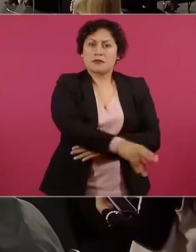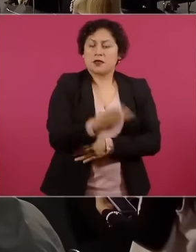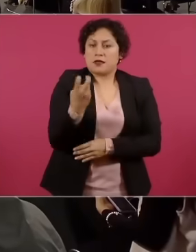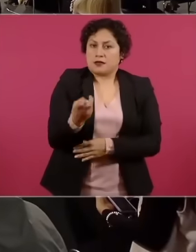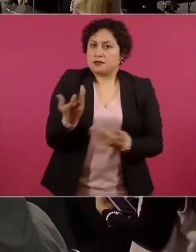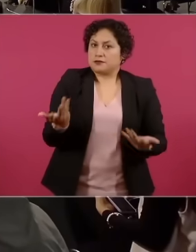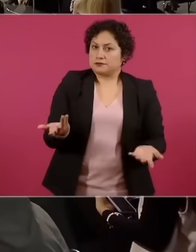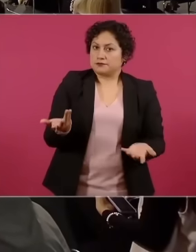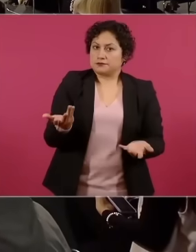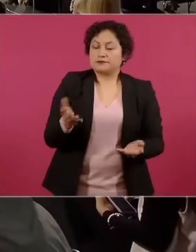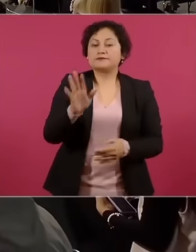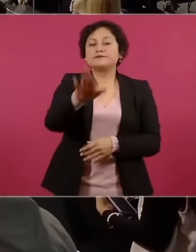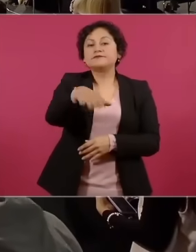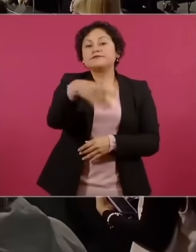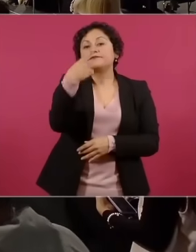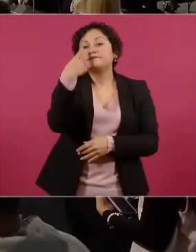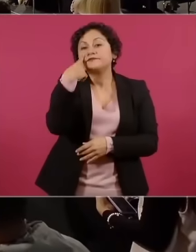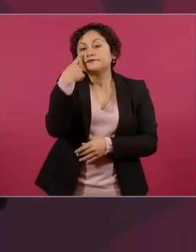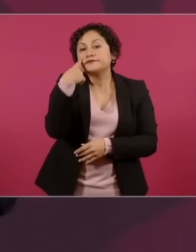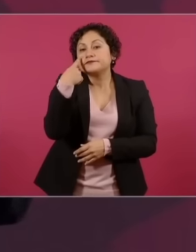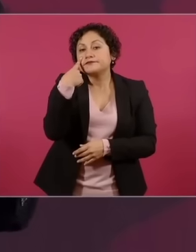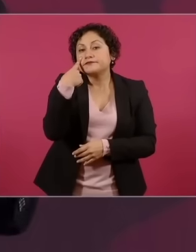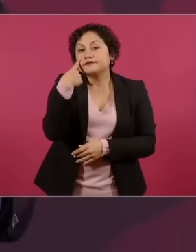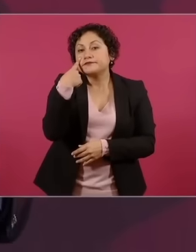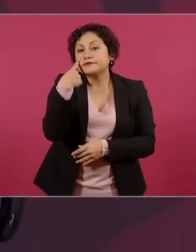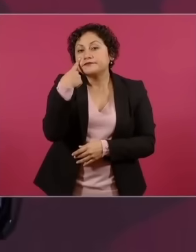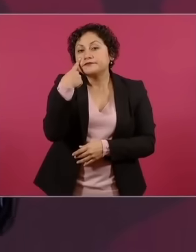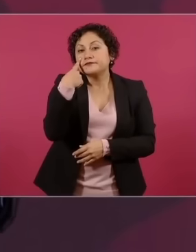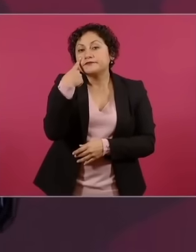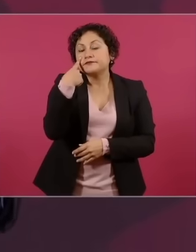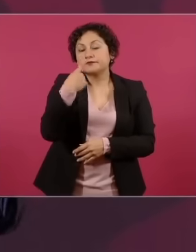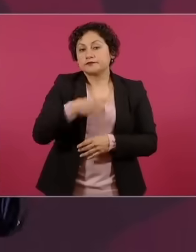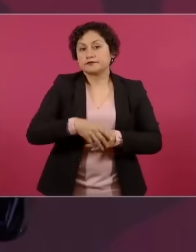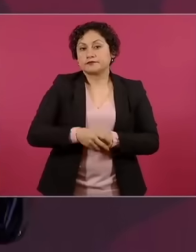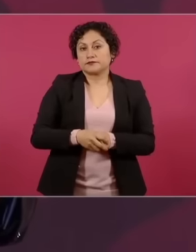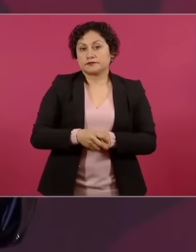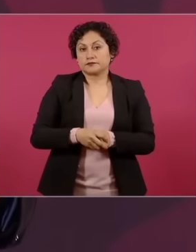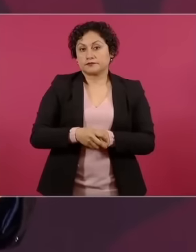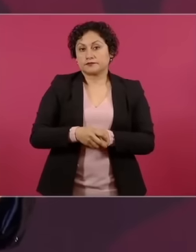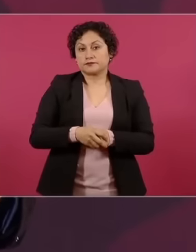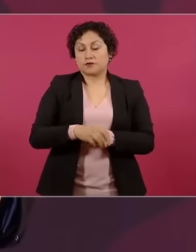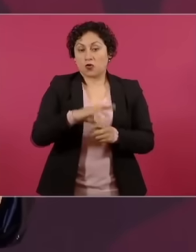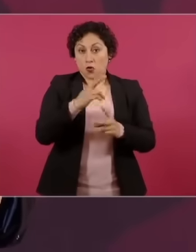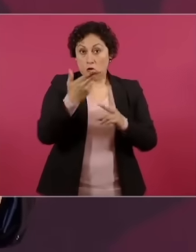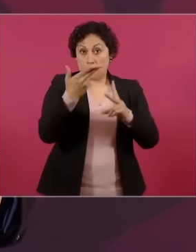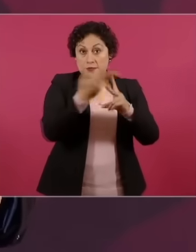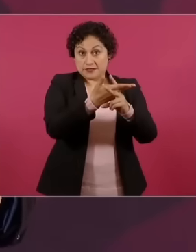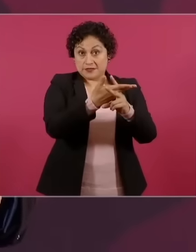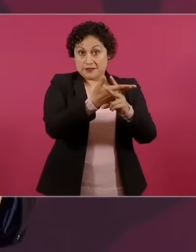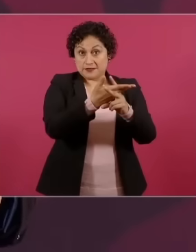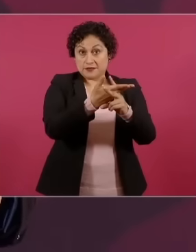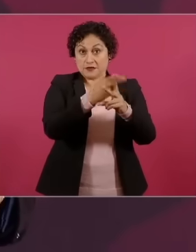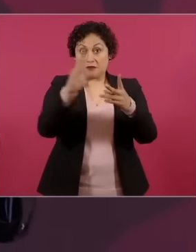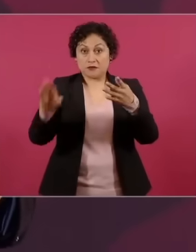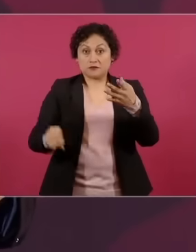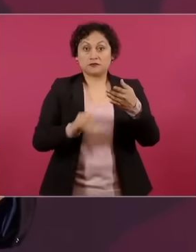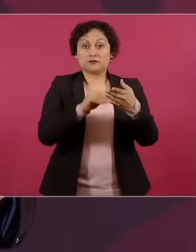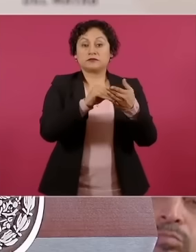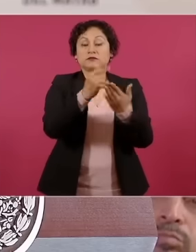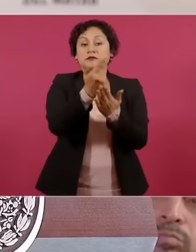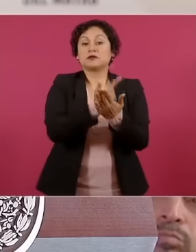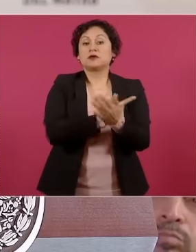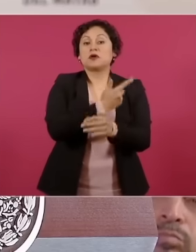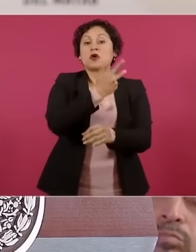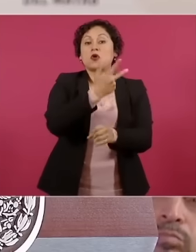¿Sabes que los homicidios ocupan el octavo lugar en causas